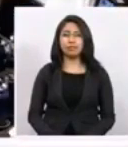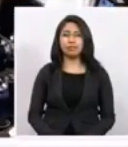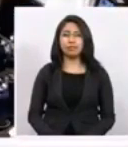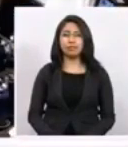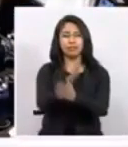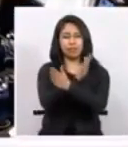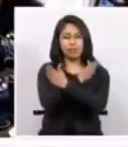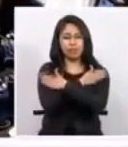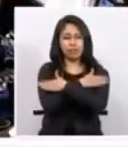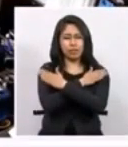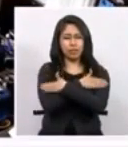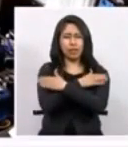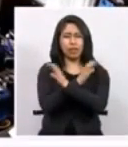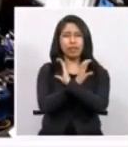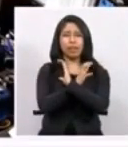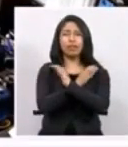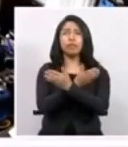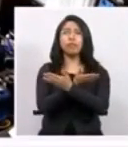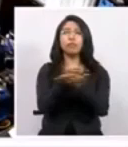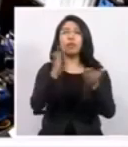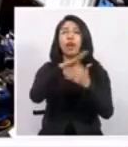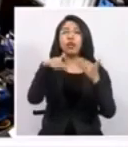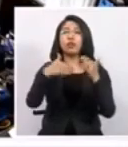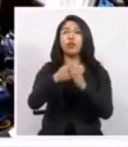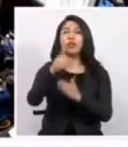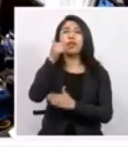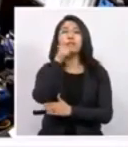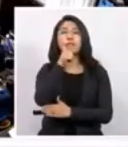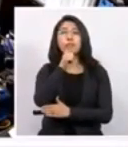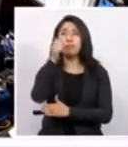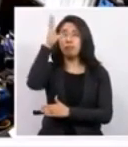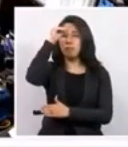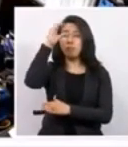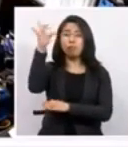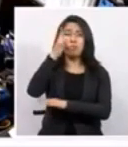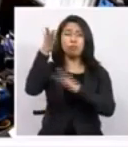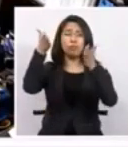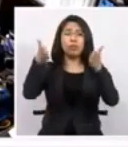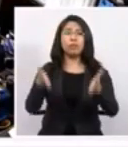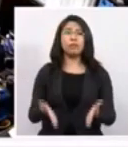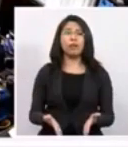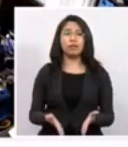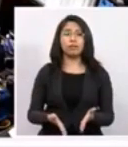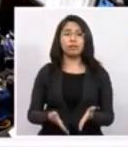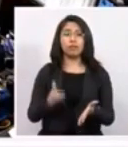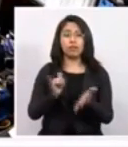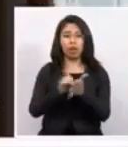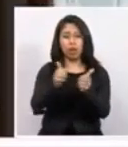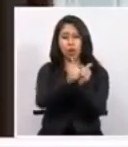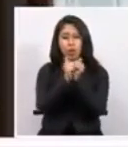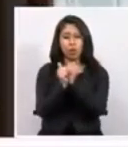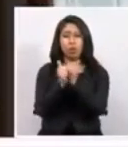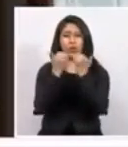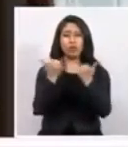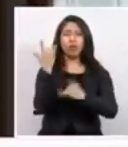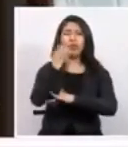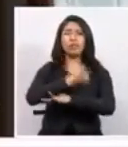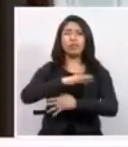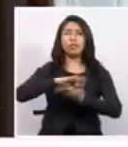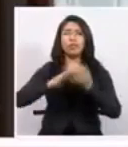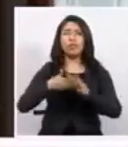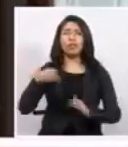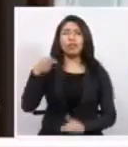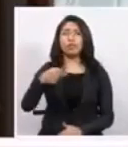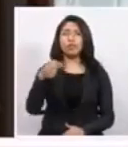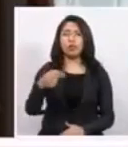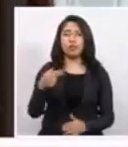Saludar con mucho afecto a todas las bolivianas y bolivianos que nos acompañan en este día histórico para